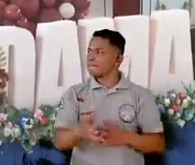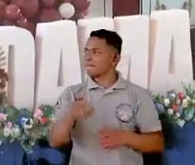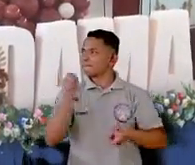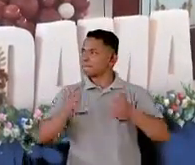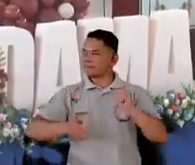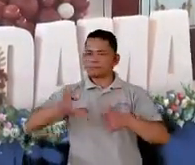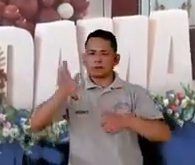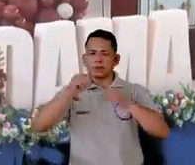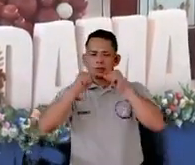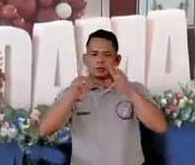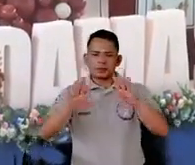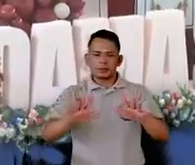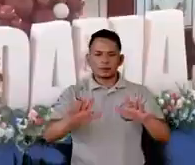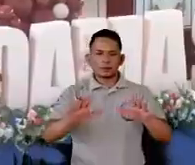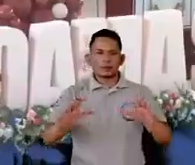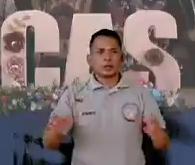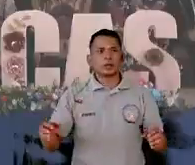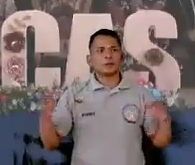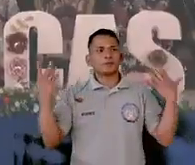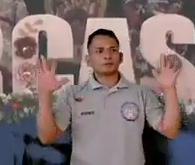Dios lo bendiga.